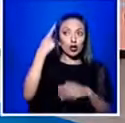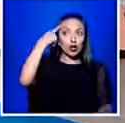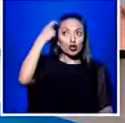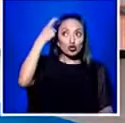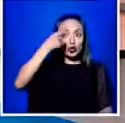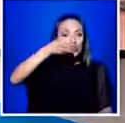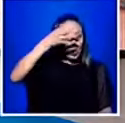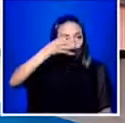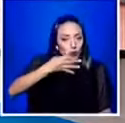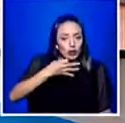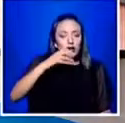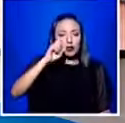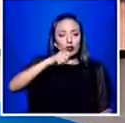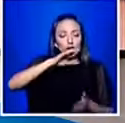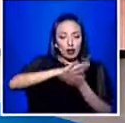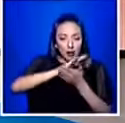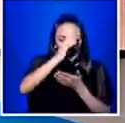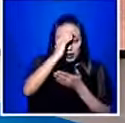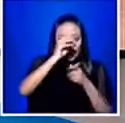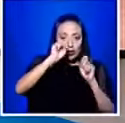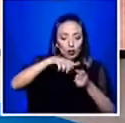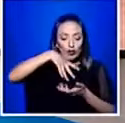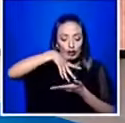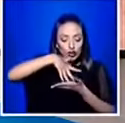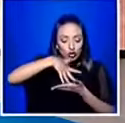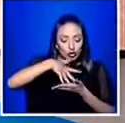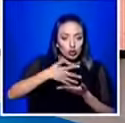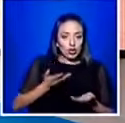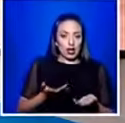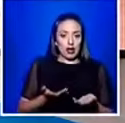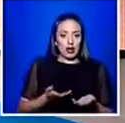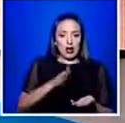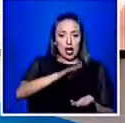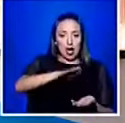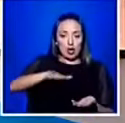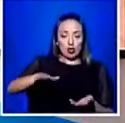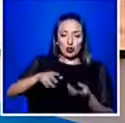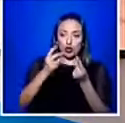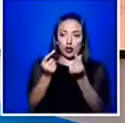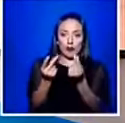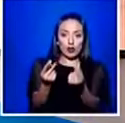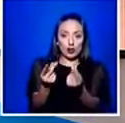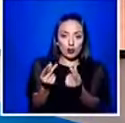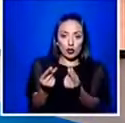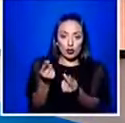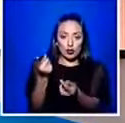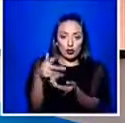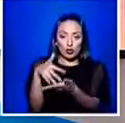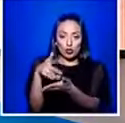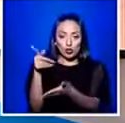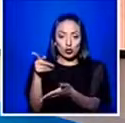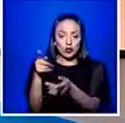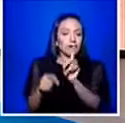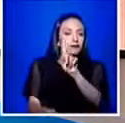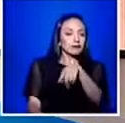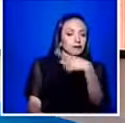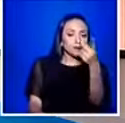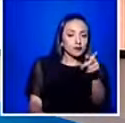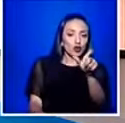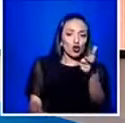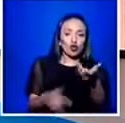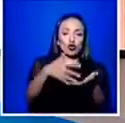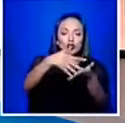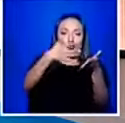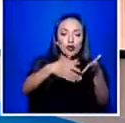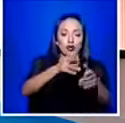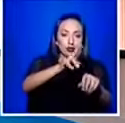tarde para prepararse, para estudiar, cumplir metas, en el caso de los alumnos del bachillerato acelerado. Y en el caso de los jóvenes, de los